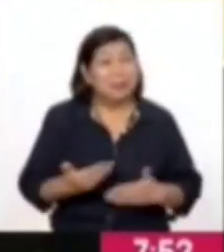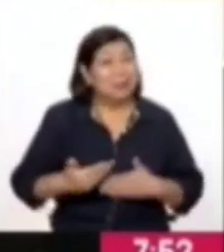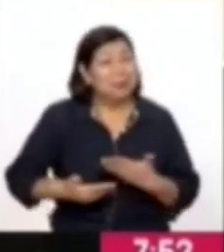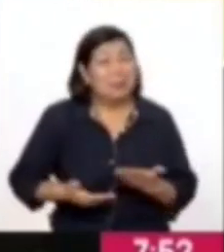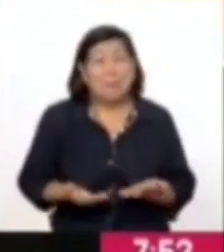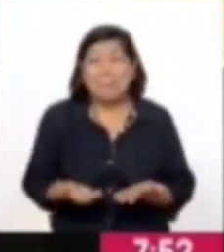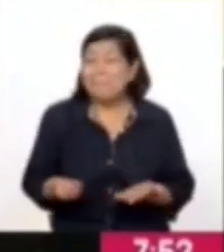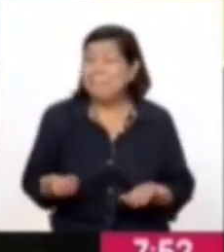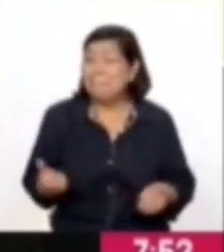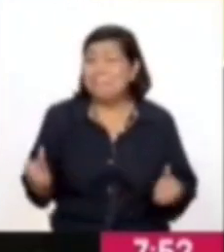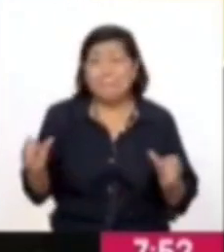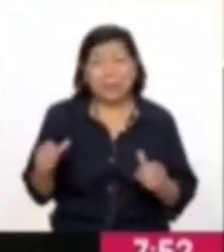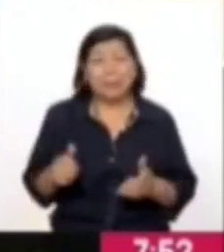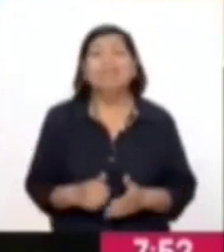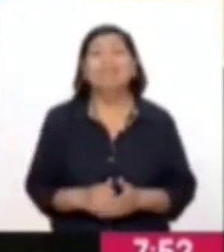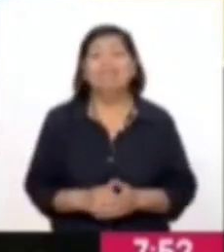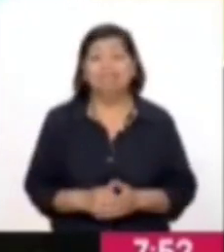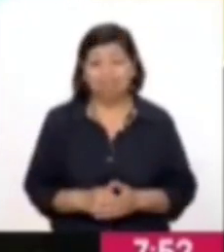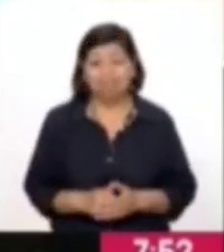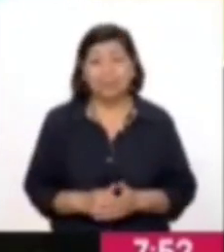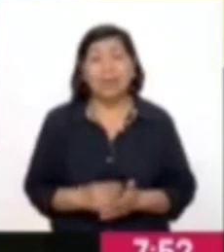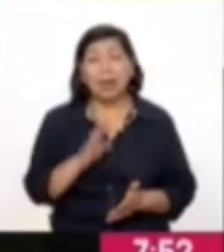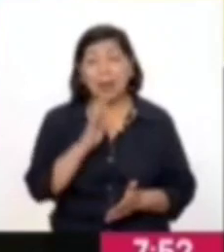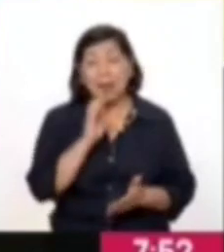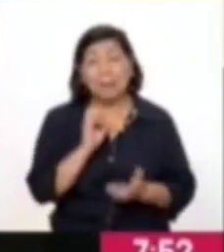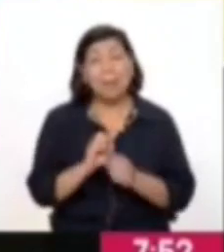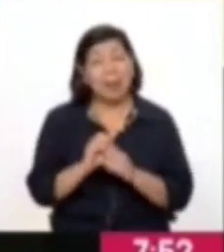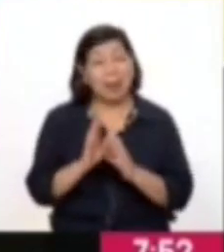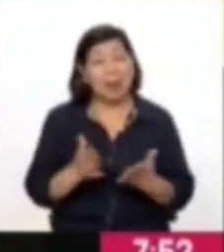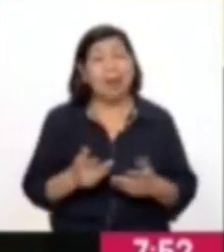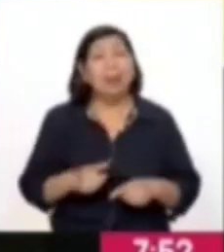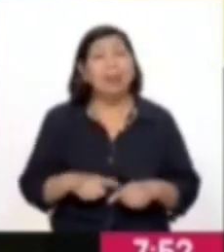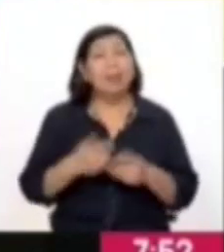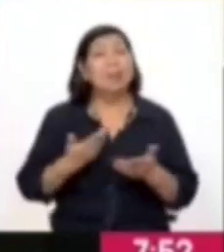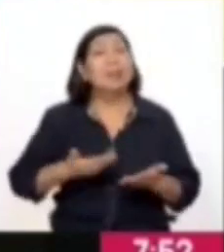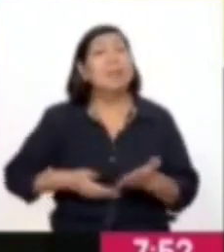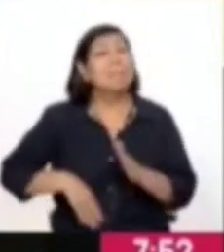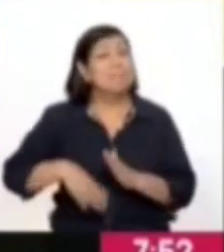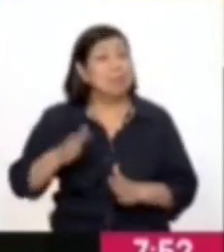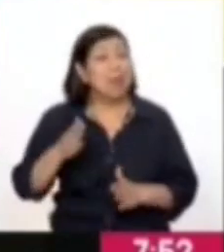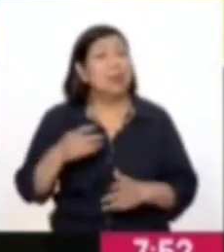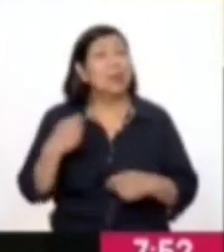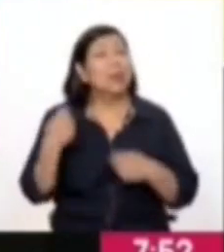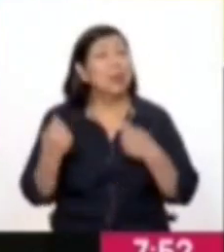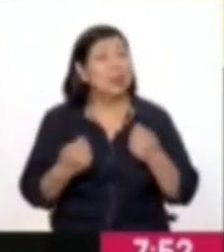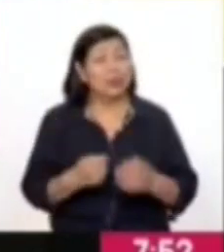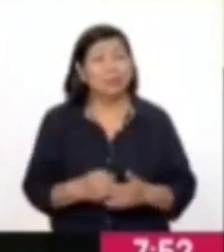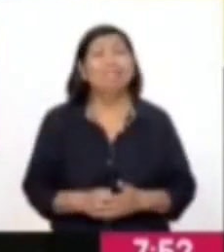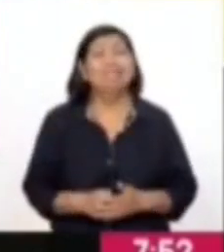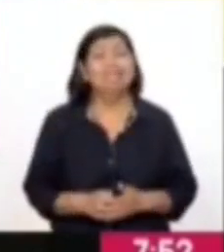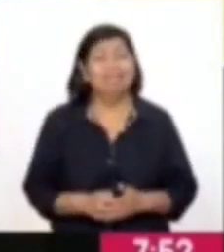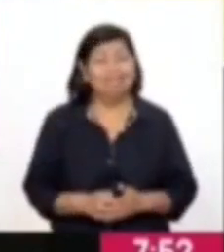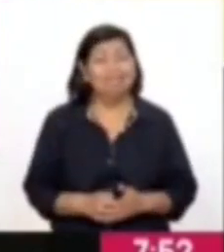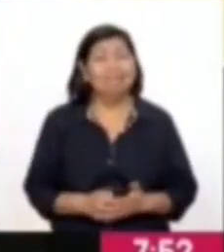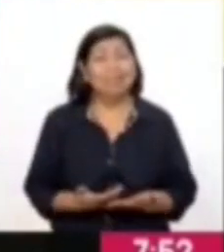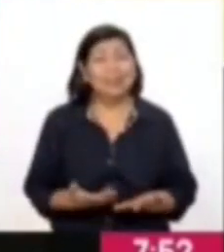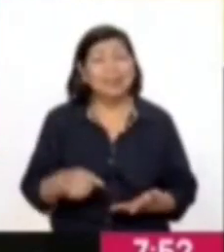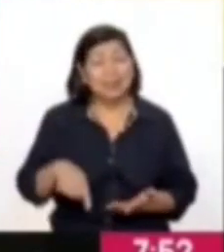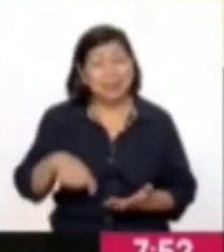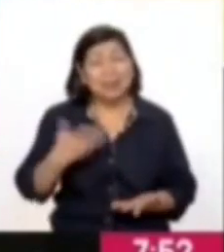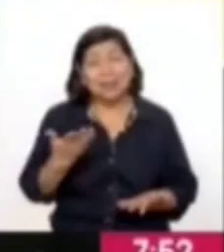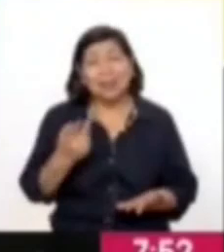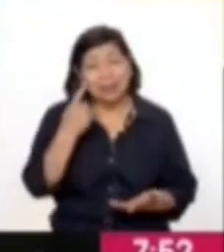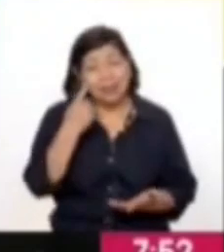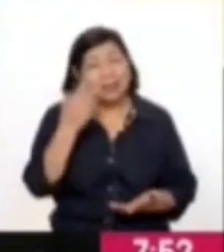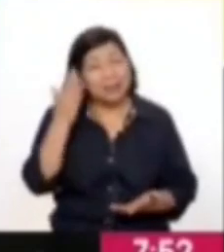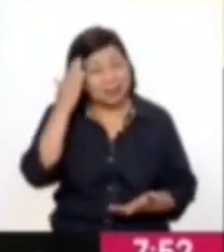esto continúa, Nicolás. Y seamos claros, hay regiones que dependen más del turismo que otras regiones, ¿no? Hay que ser